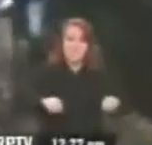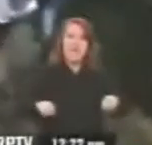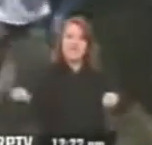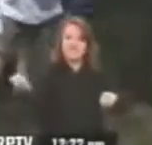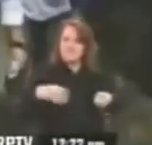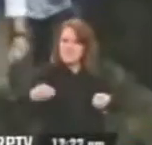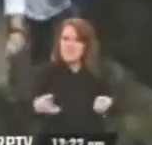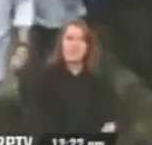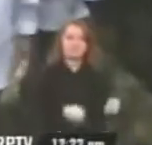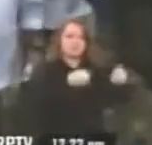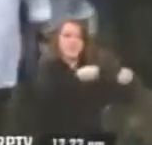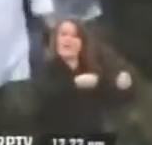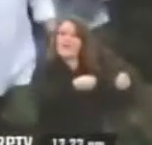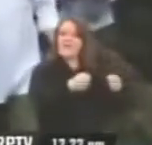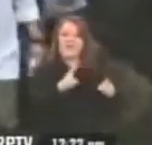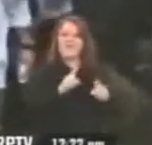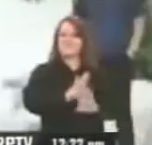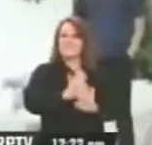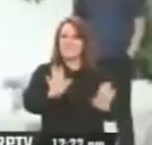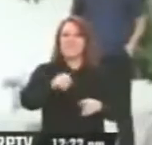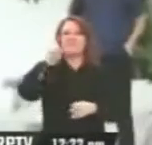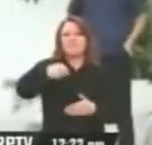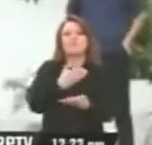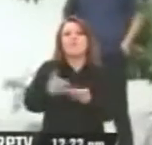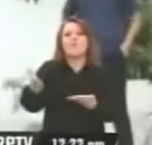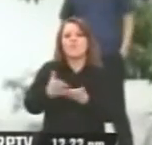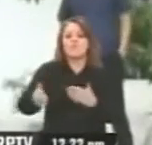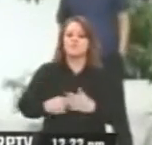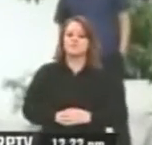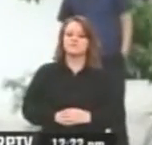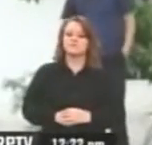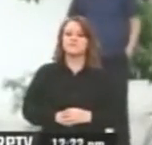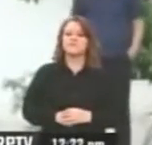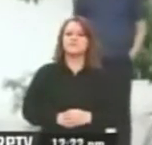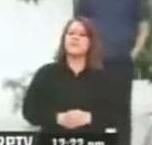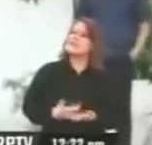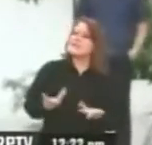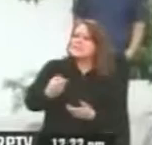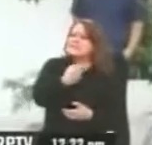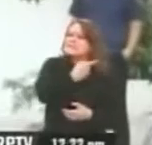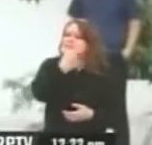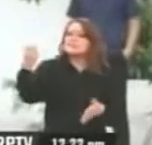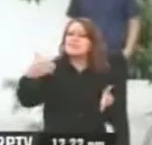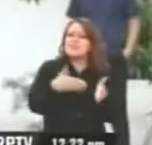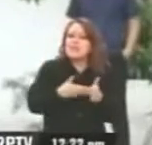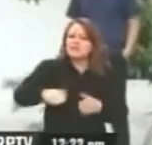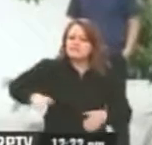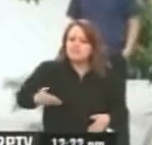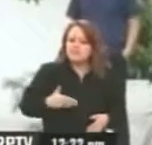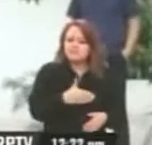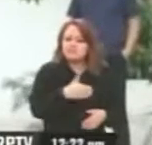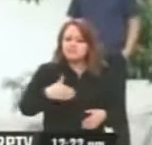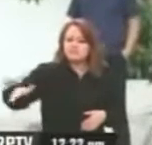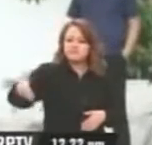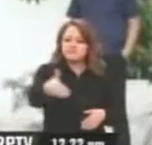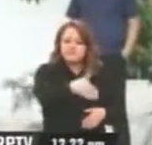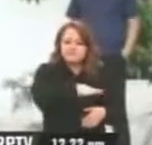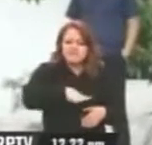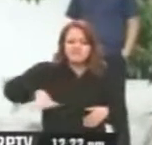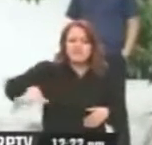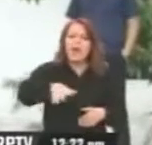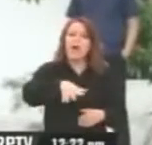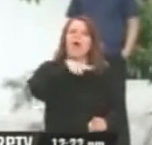el Ministerio de Ambiente colombiano. Cerca de 100.000 especies marinas cada año se ven afectadas